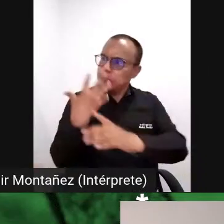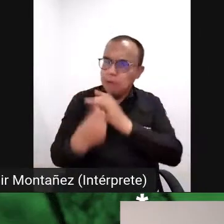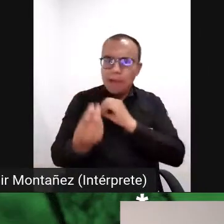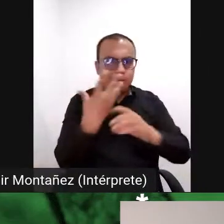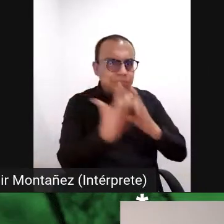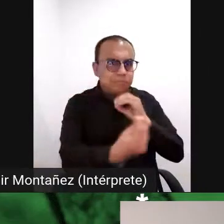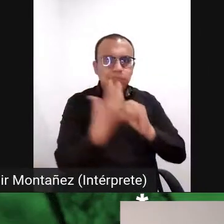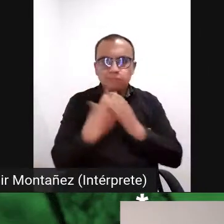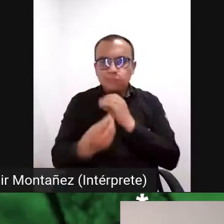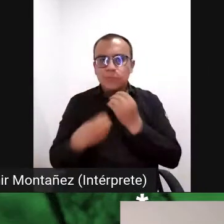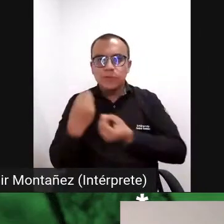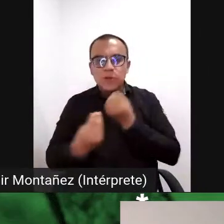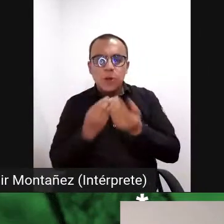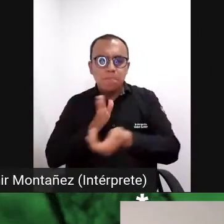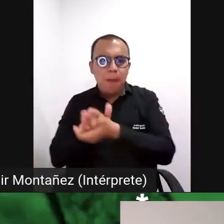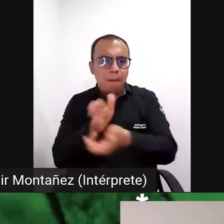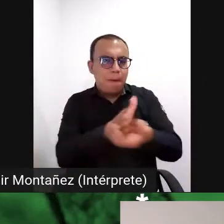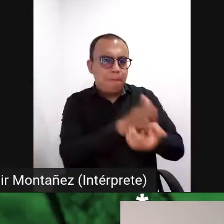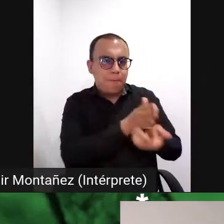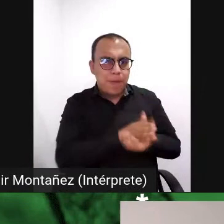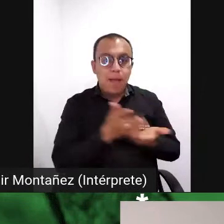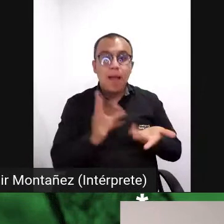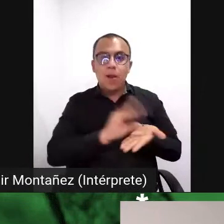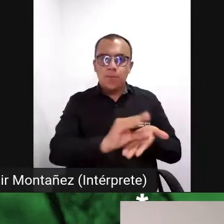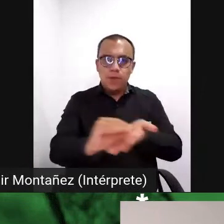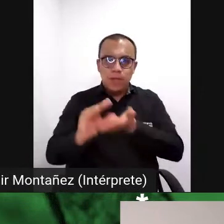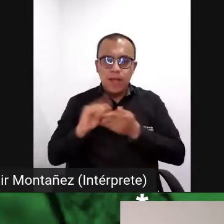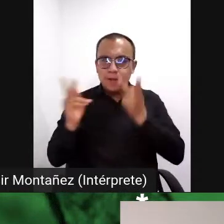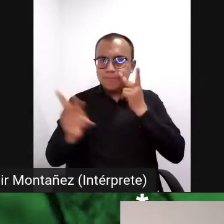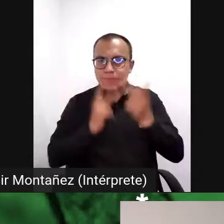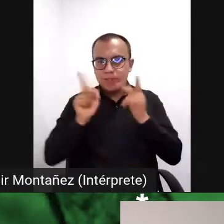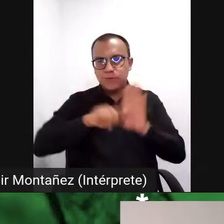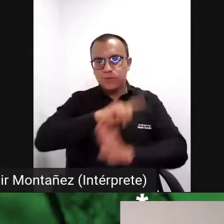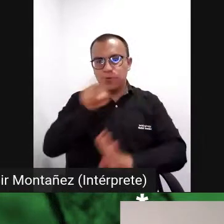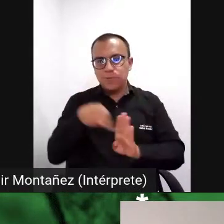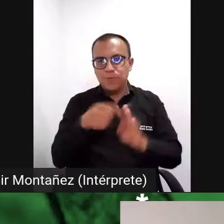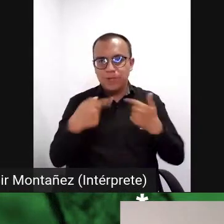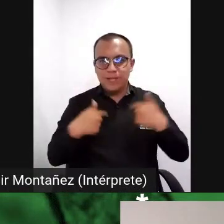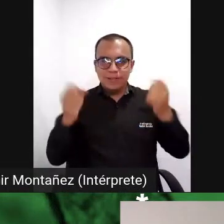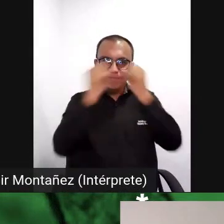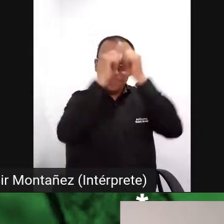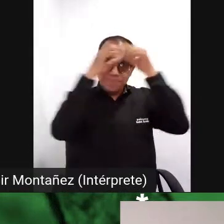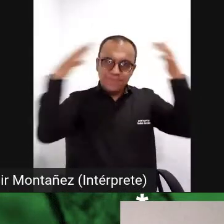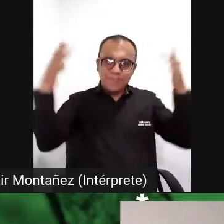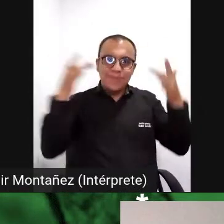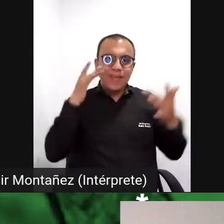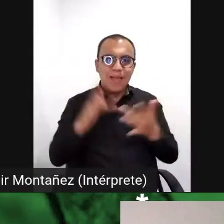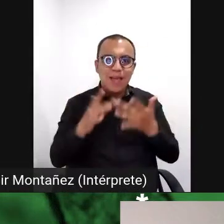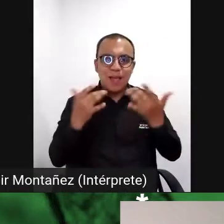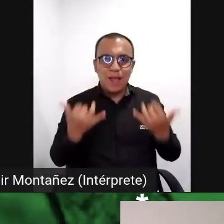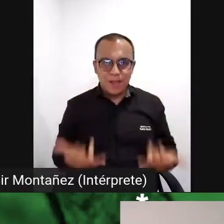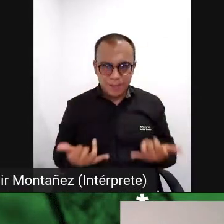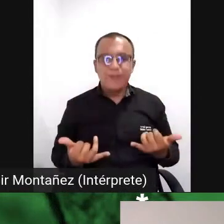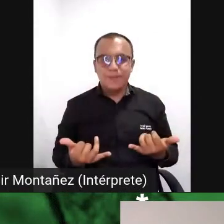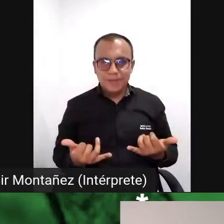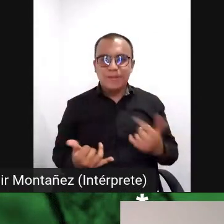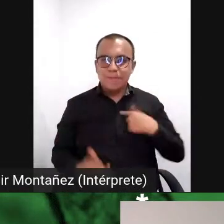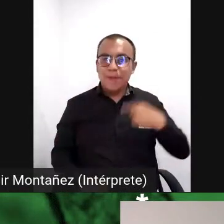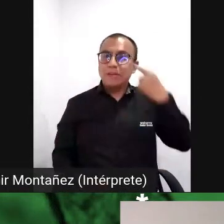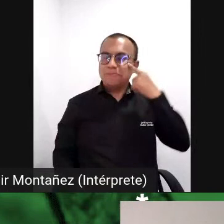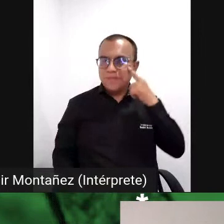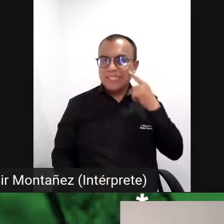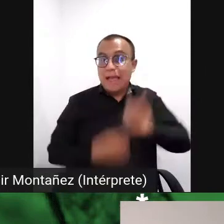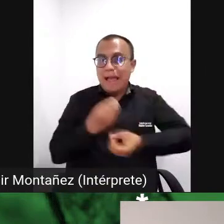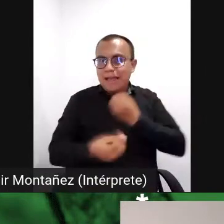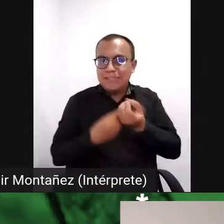los humedales. Bueno, y ahora en esta época de locos, eso quedó, me imagino, un poco pausado, pero estaban pensados para salir a la